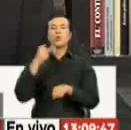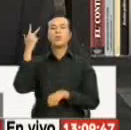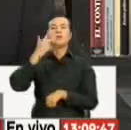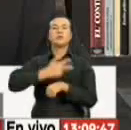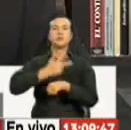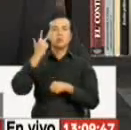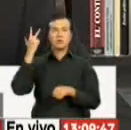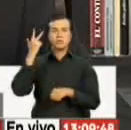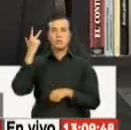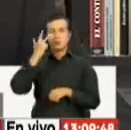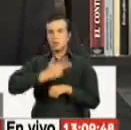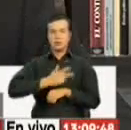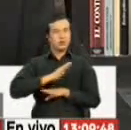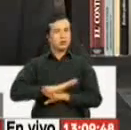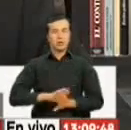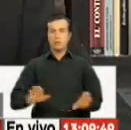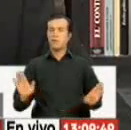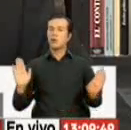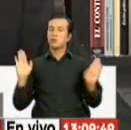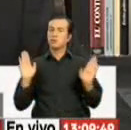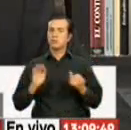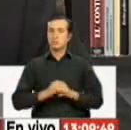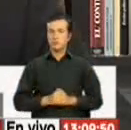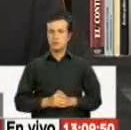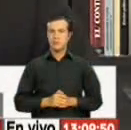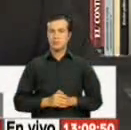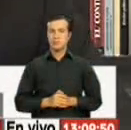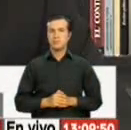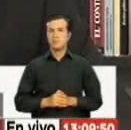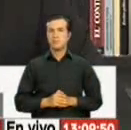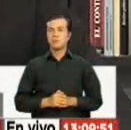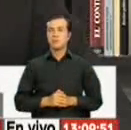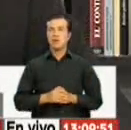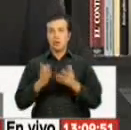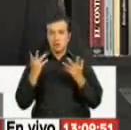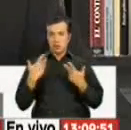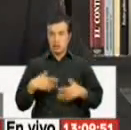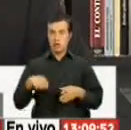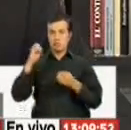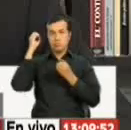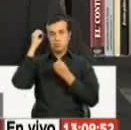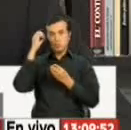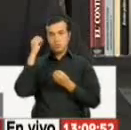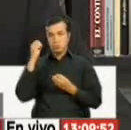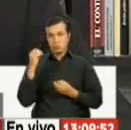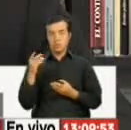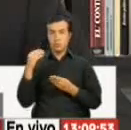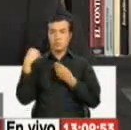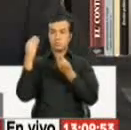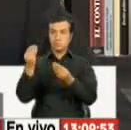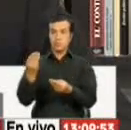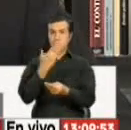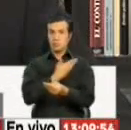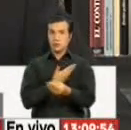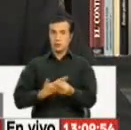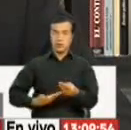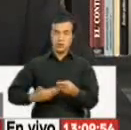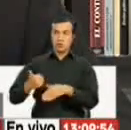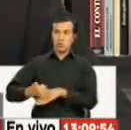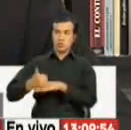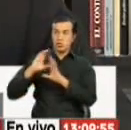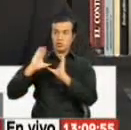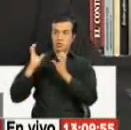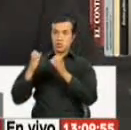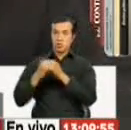días sólo tres días elaborada la ponencia y remitida al presidente de la corte